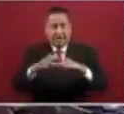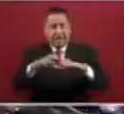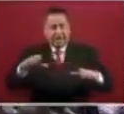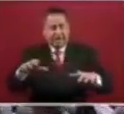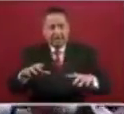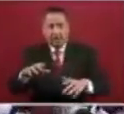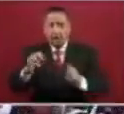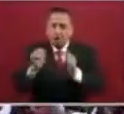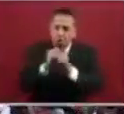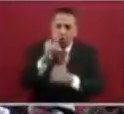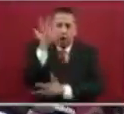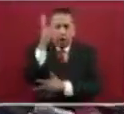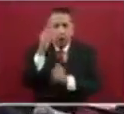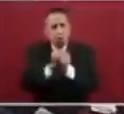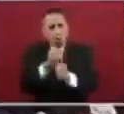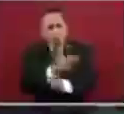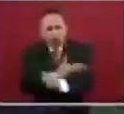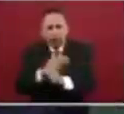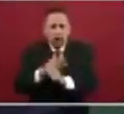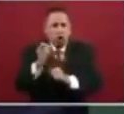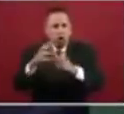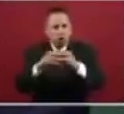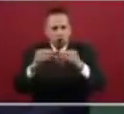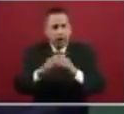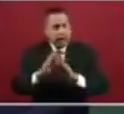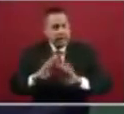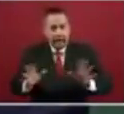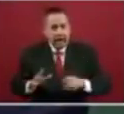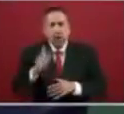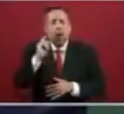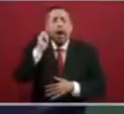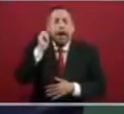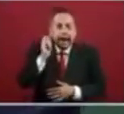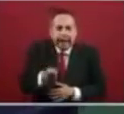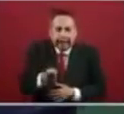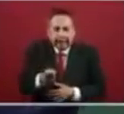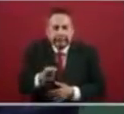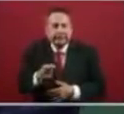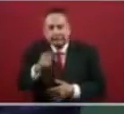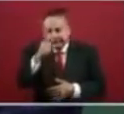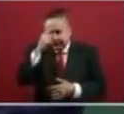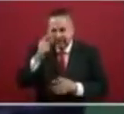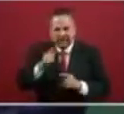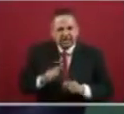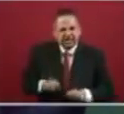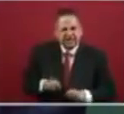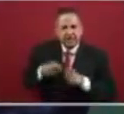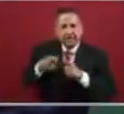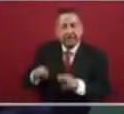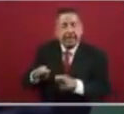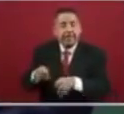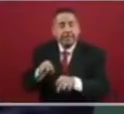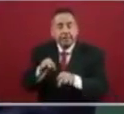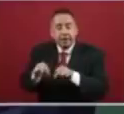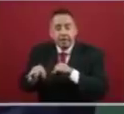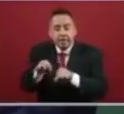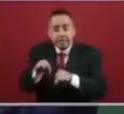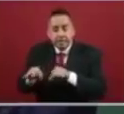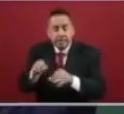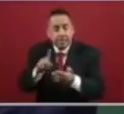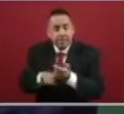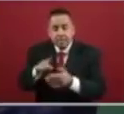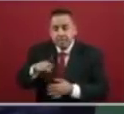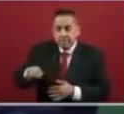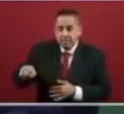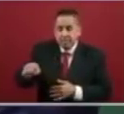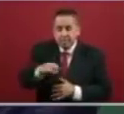árboles maderables y frutales, es que de esta manera se da empleo.